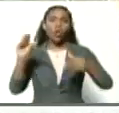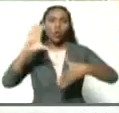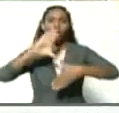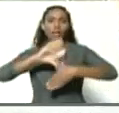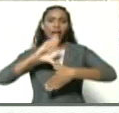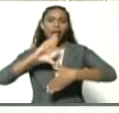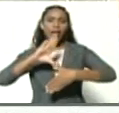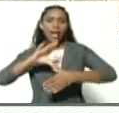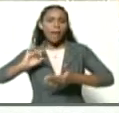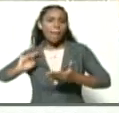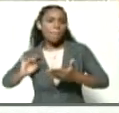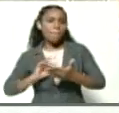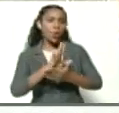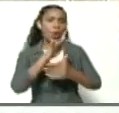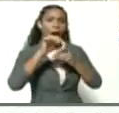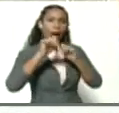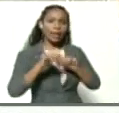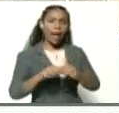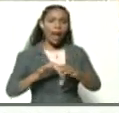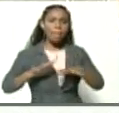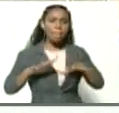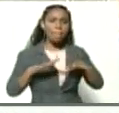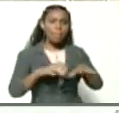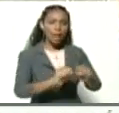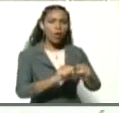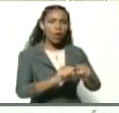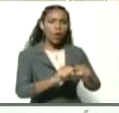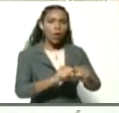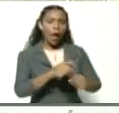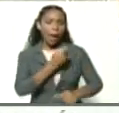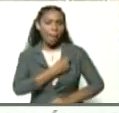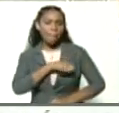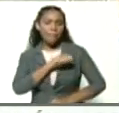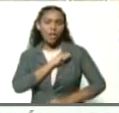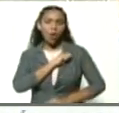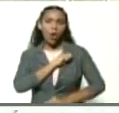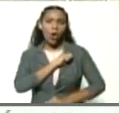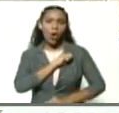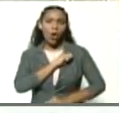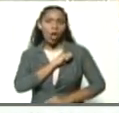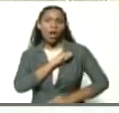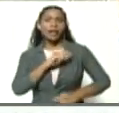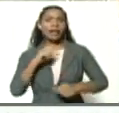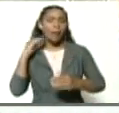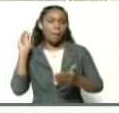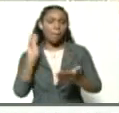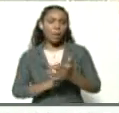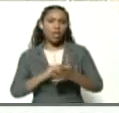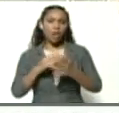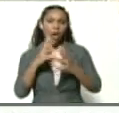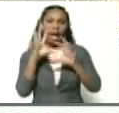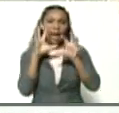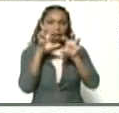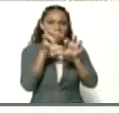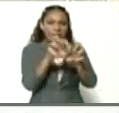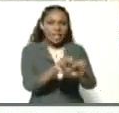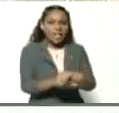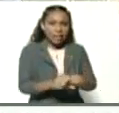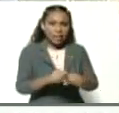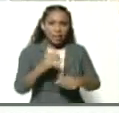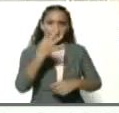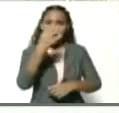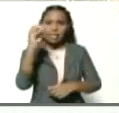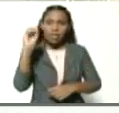y echaron fuera de aquí al imperio español que había clavado sus garras. 300